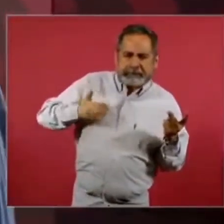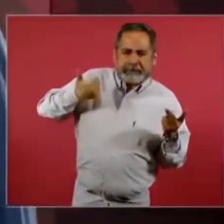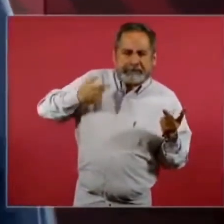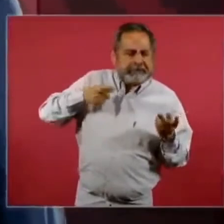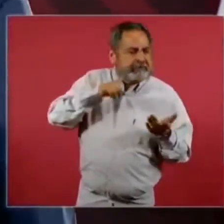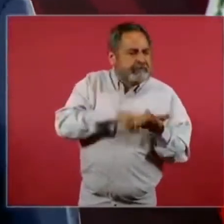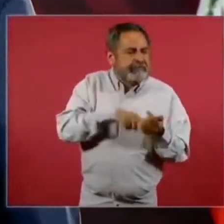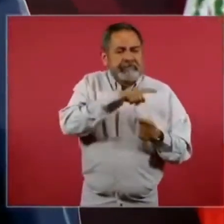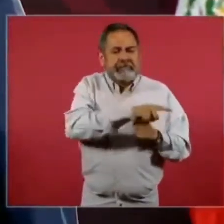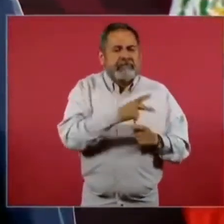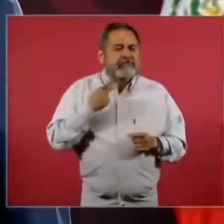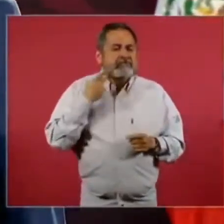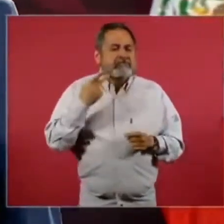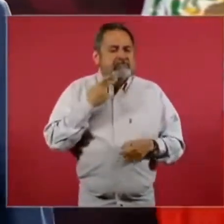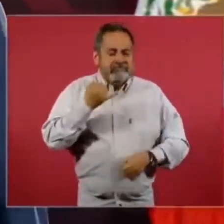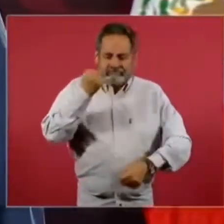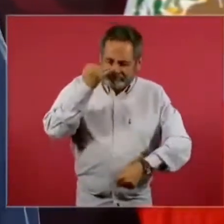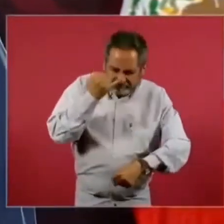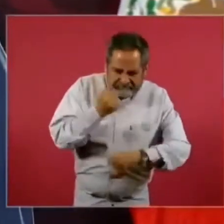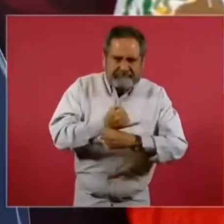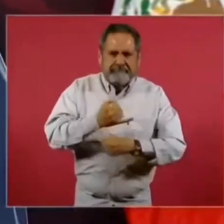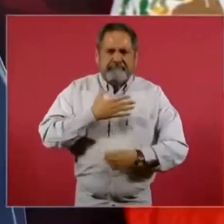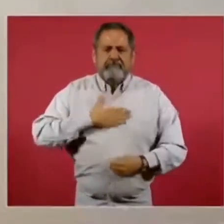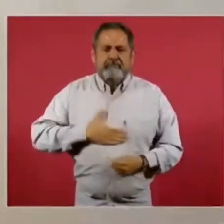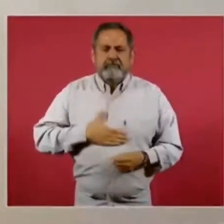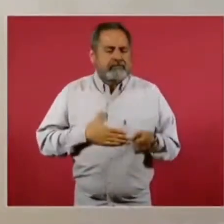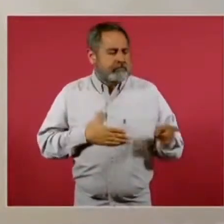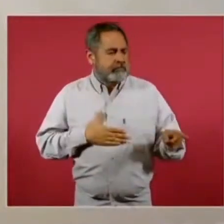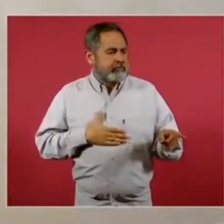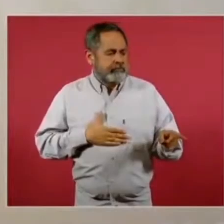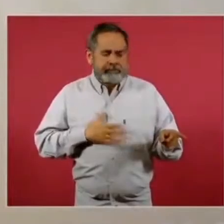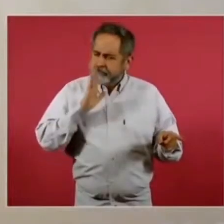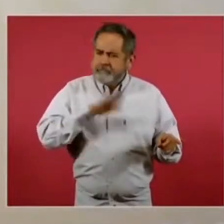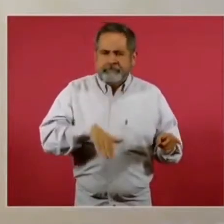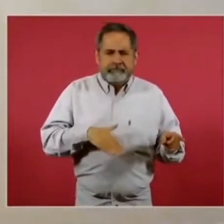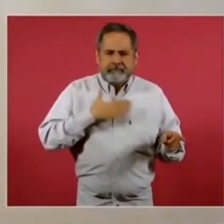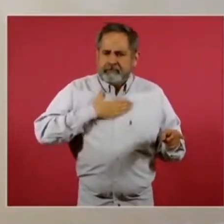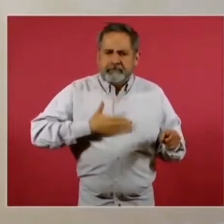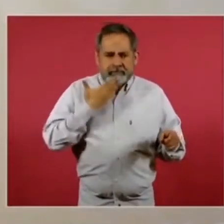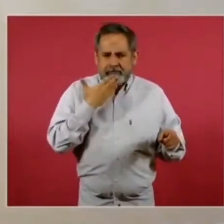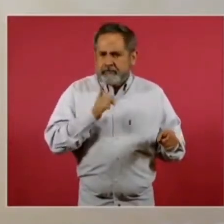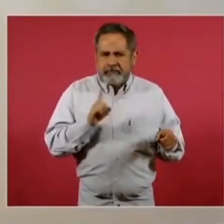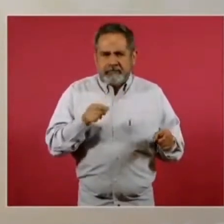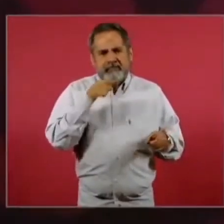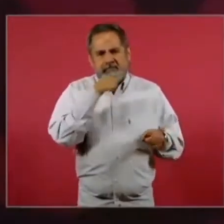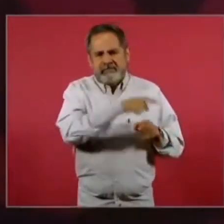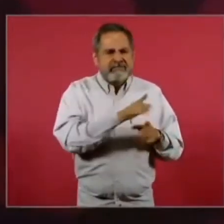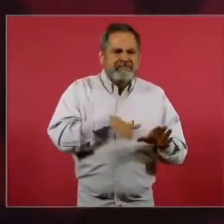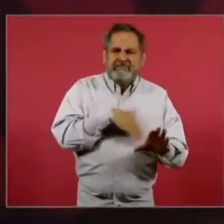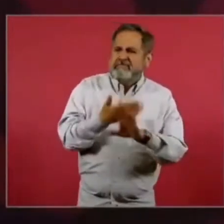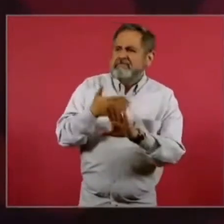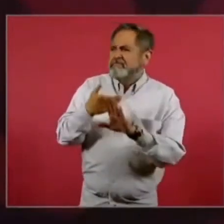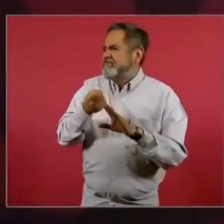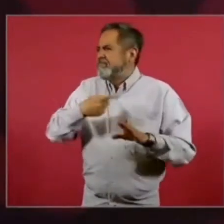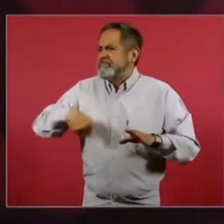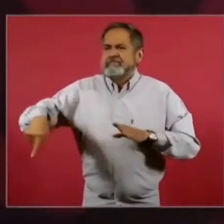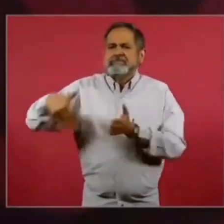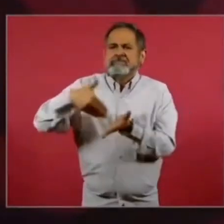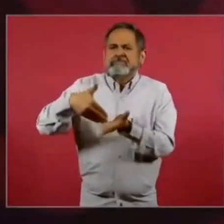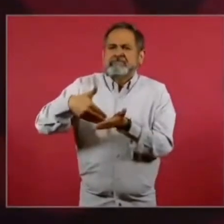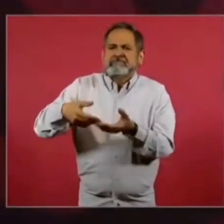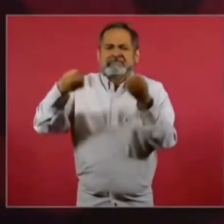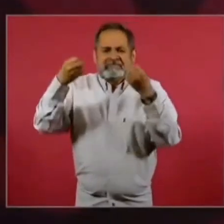política injusta que ha afectado a millones